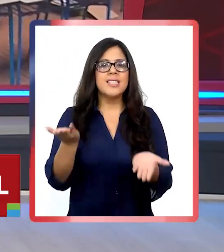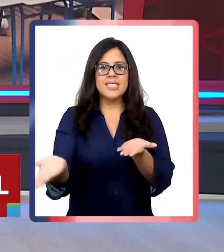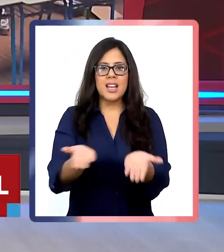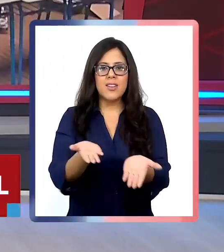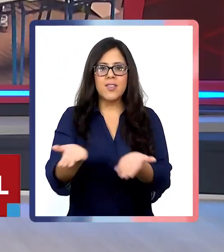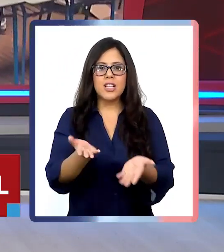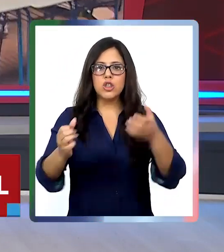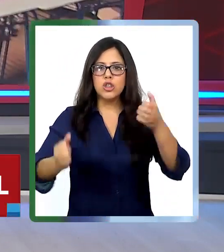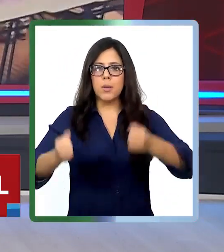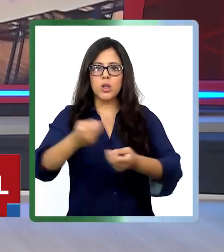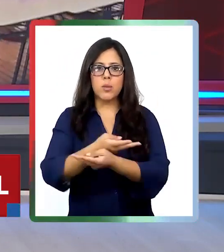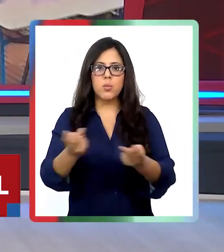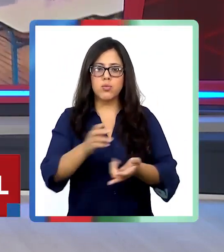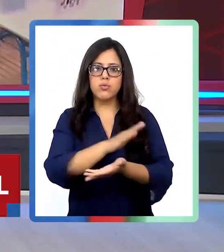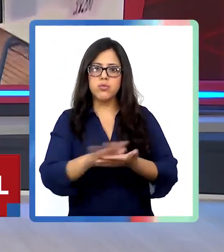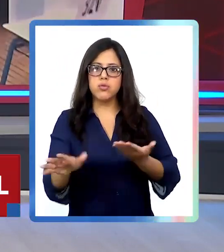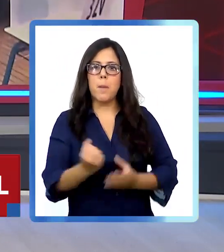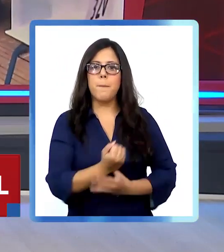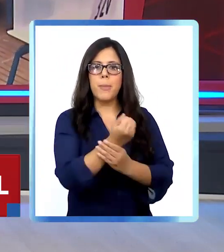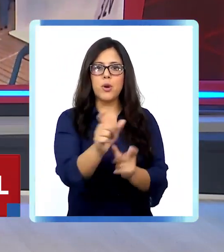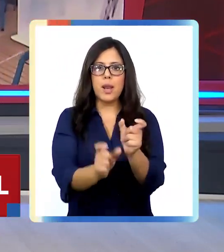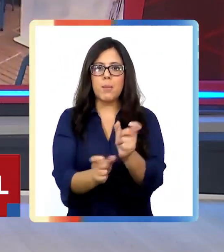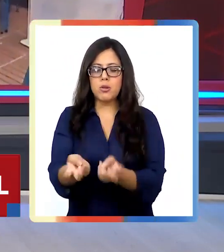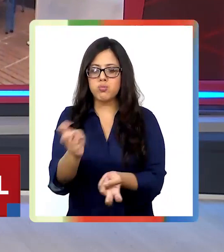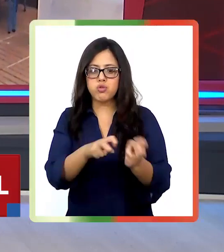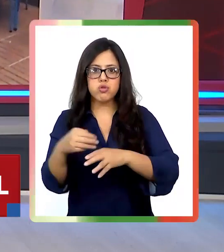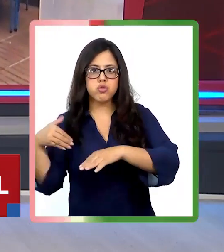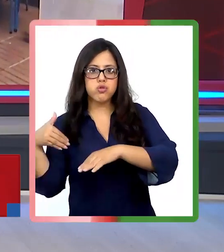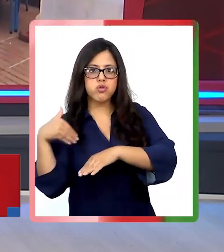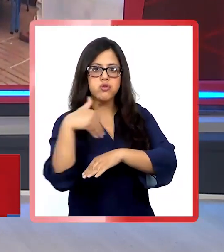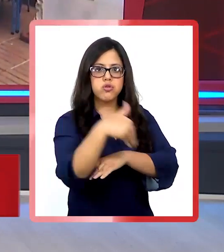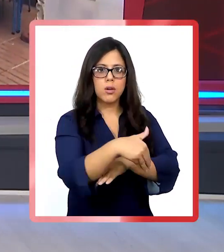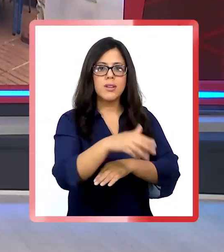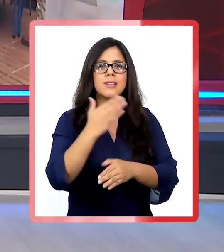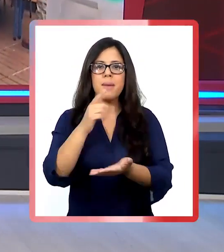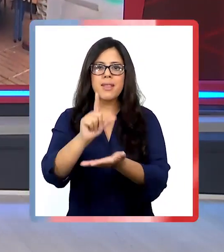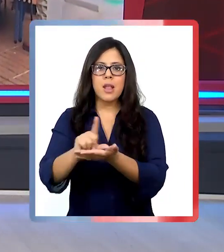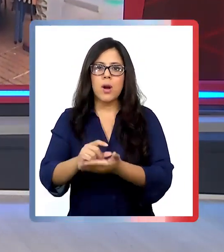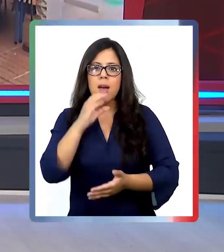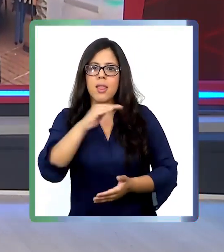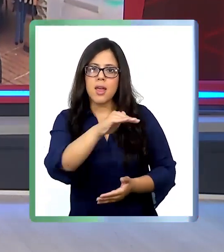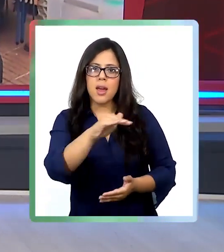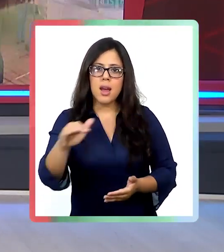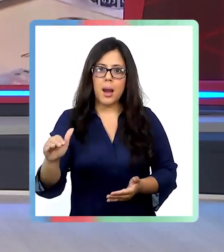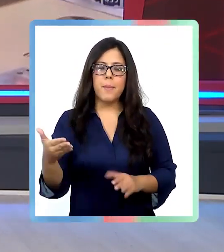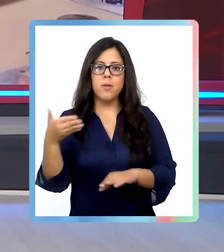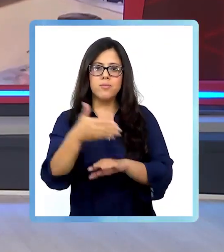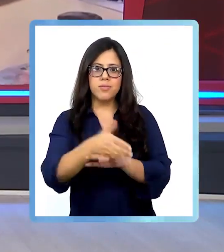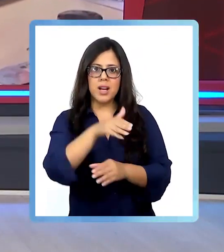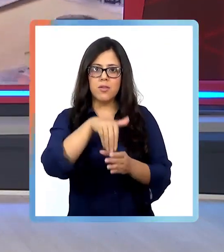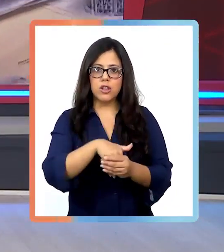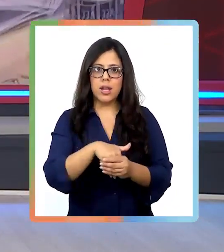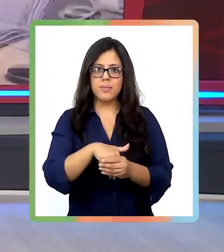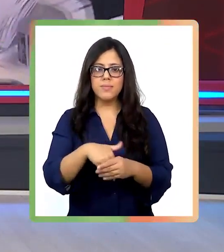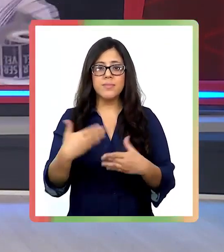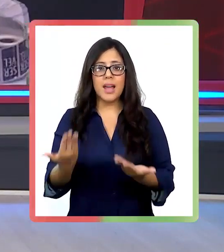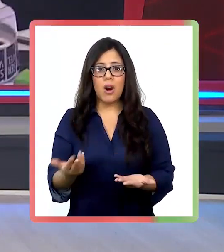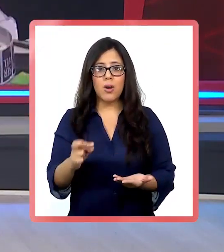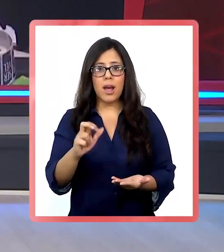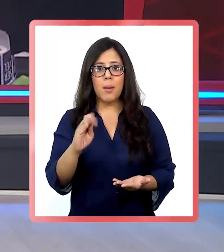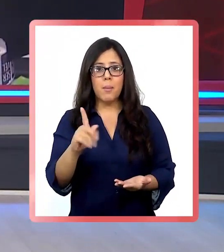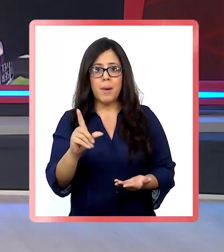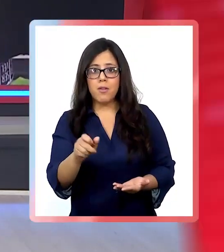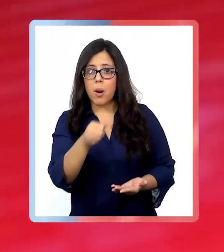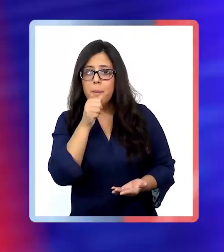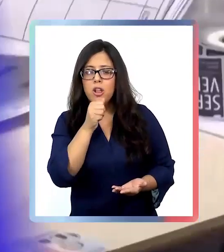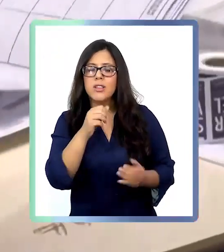de transporte gratuitos para ayudar al desplazamiento de las personas también desde las zonas rurales a sus locales de votación. Pablo Gatica con